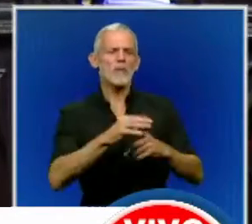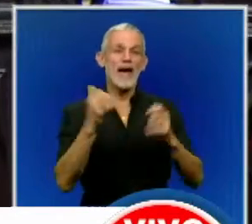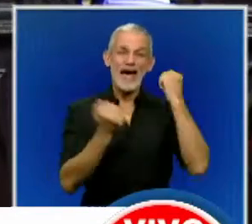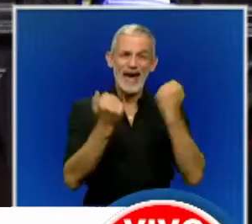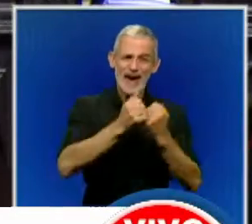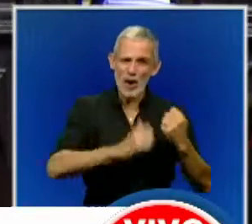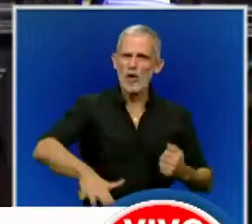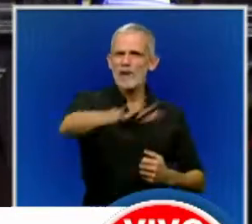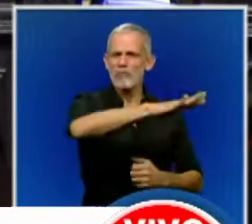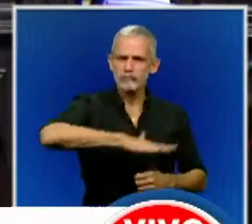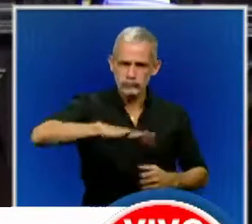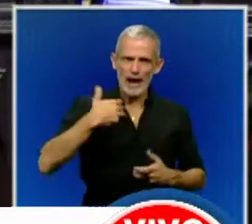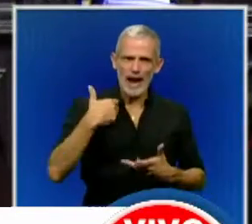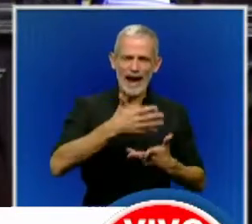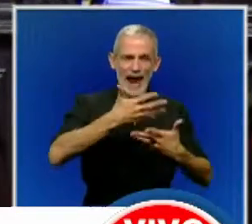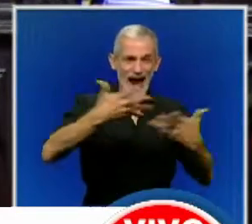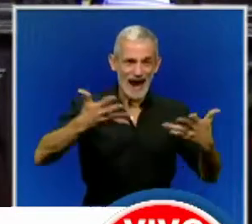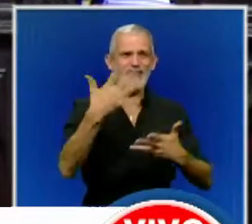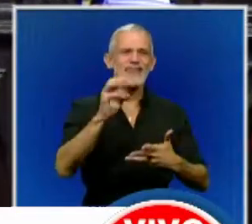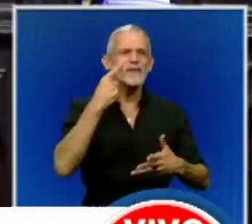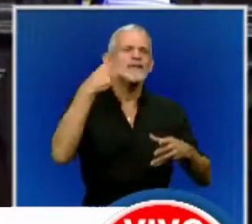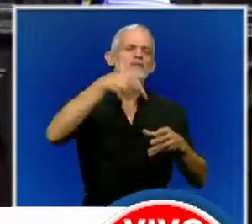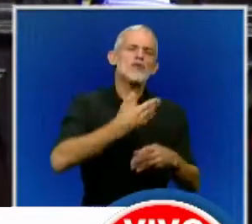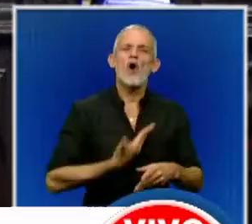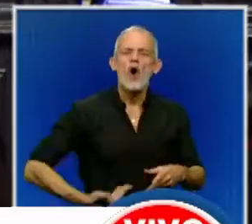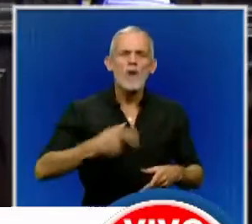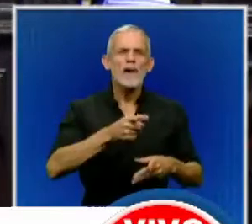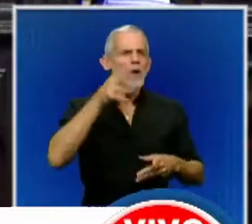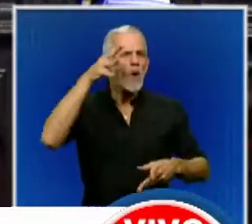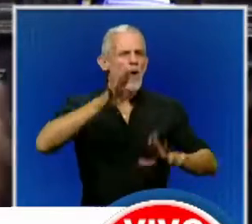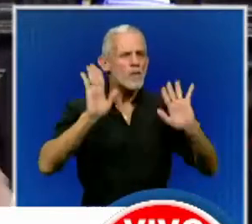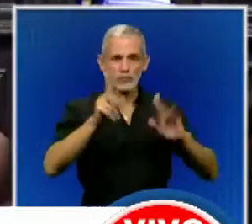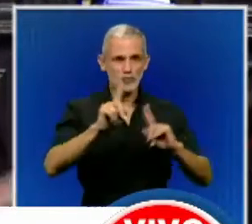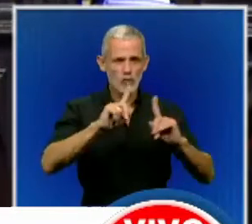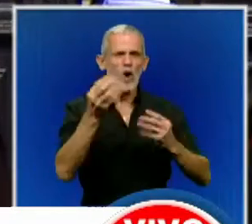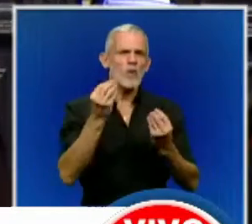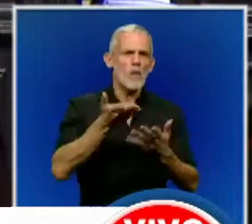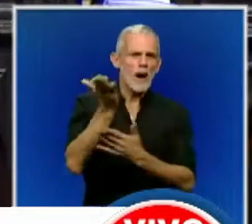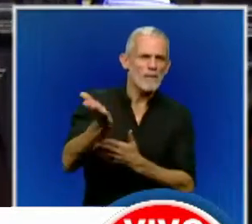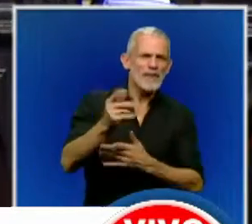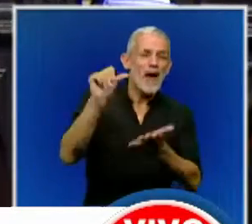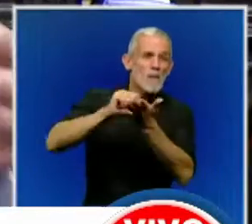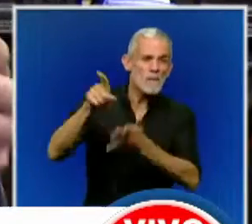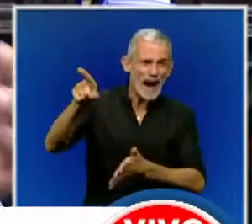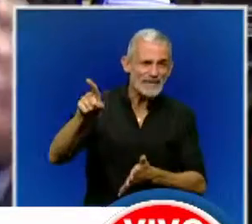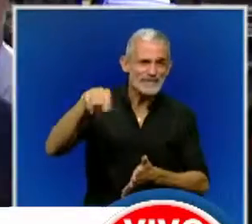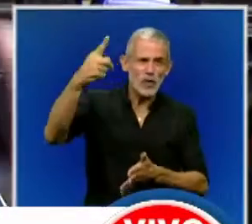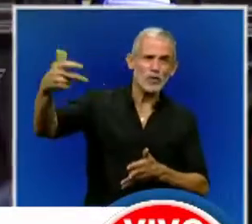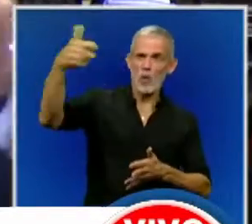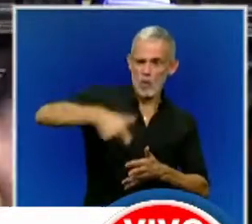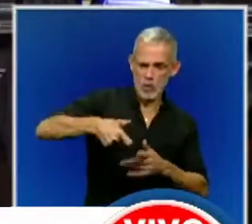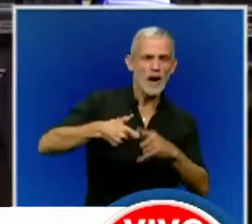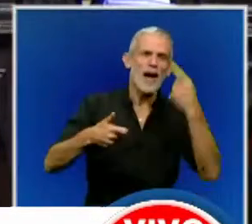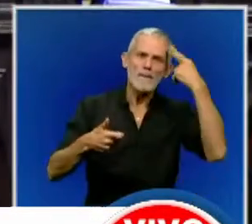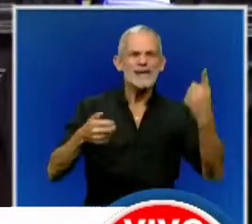macroeconomía razonable. Hay que tener una institucionalidad que no sea exorbitante. ¿Cómo le vamos a pedir a un país que